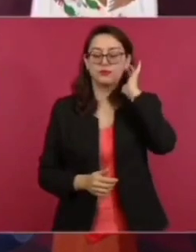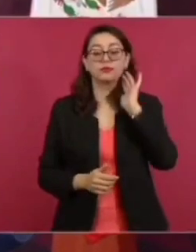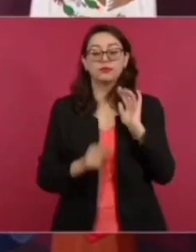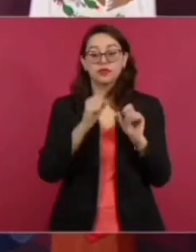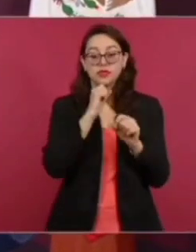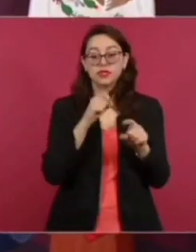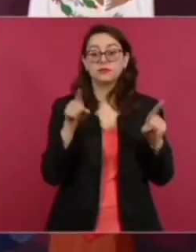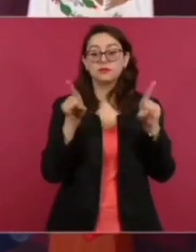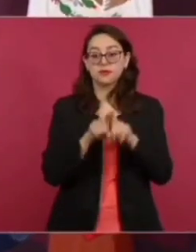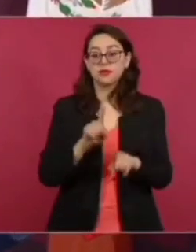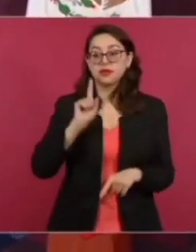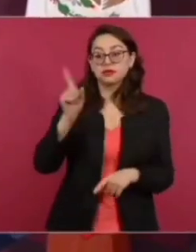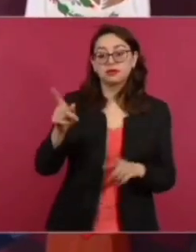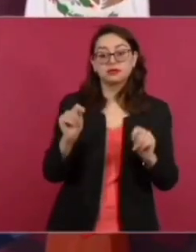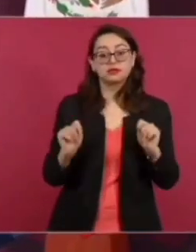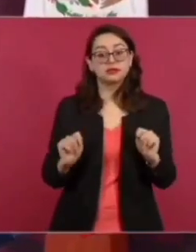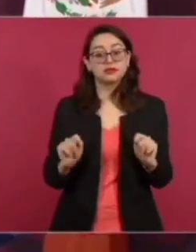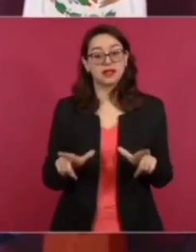Tlaxcala,